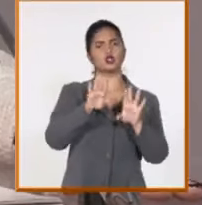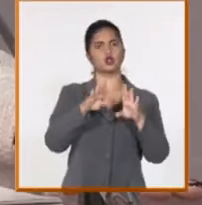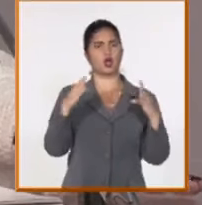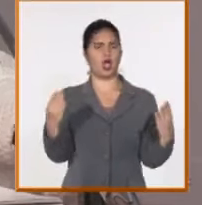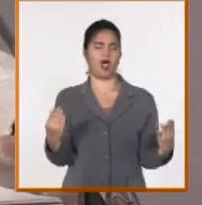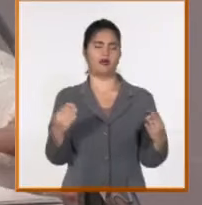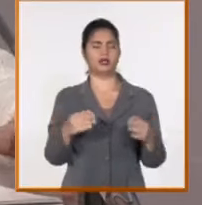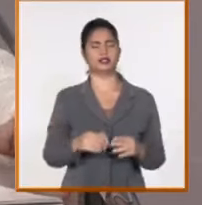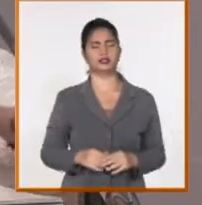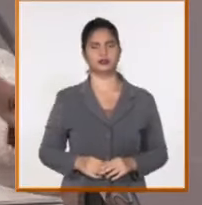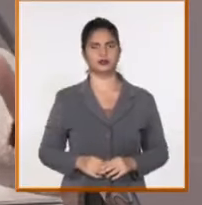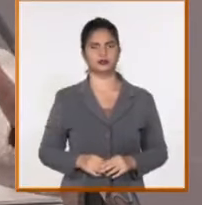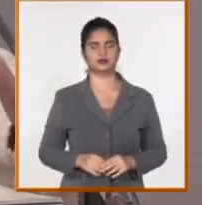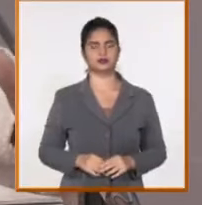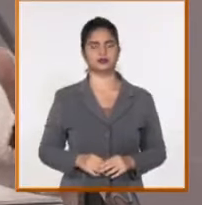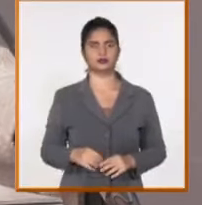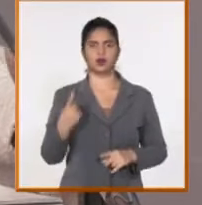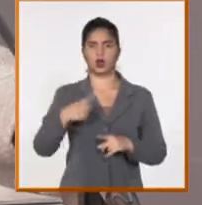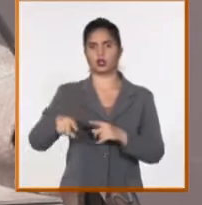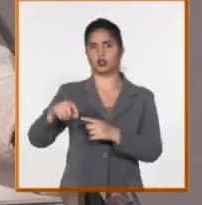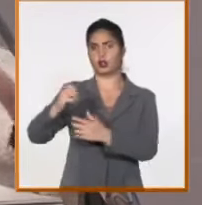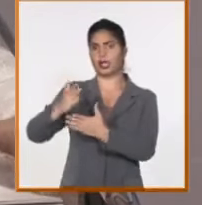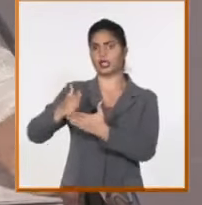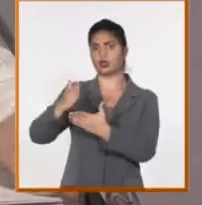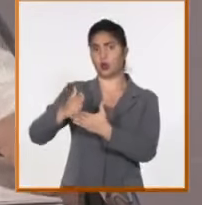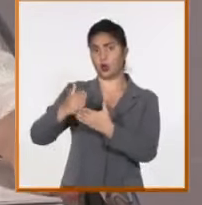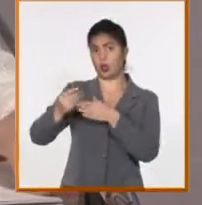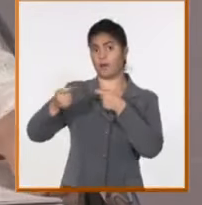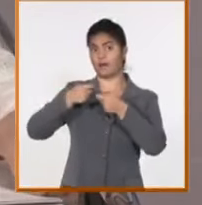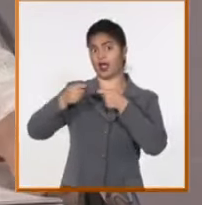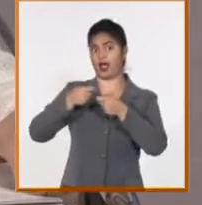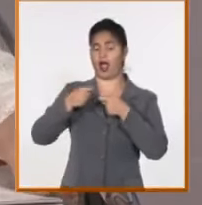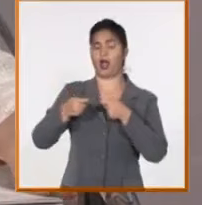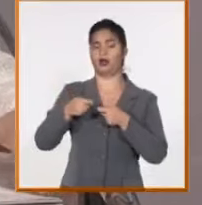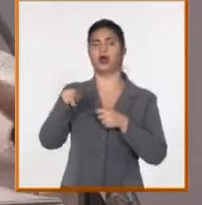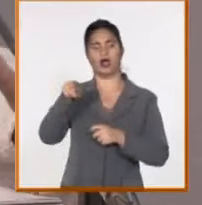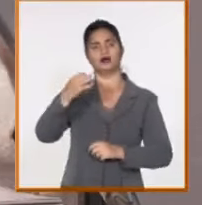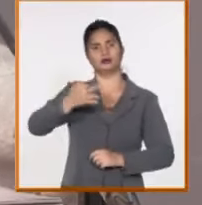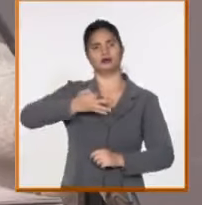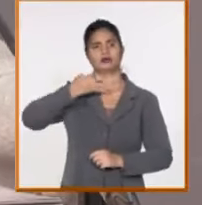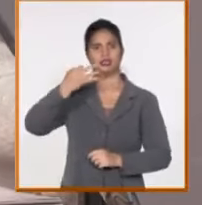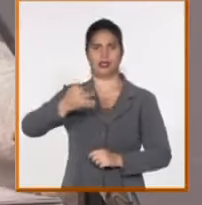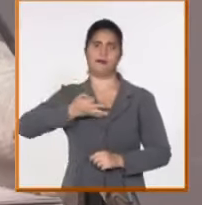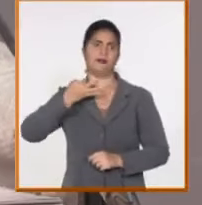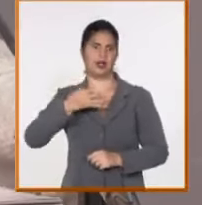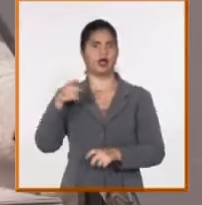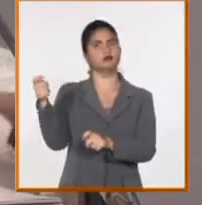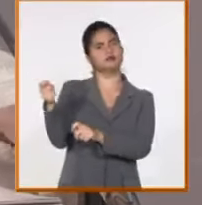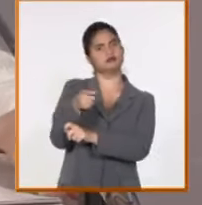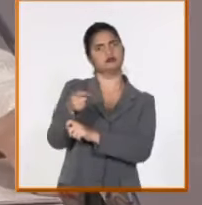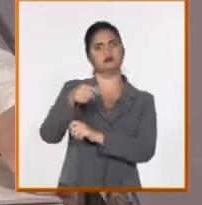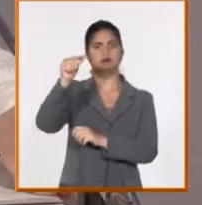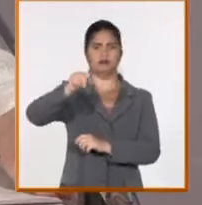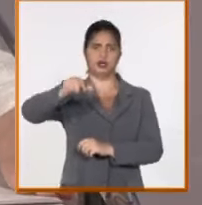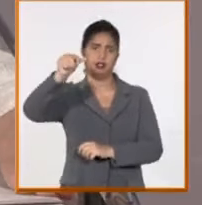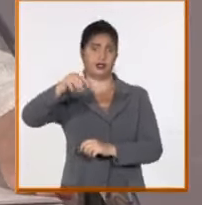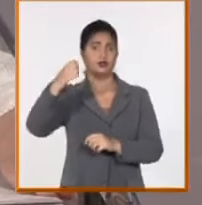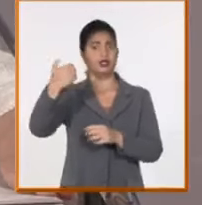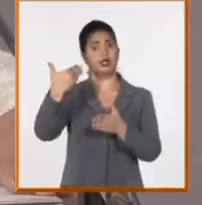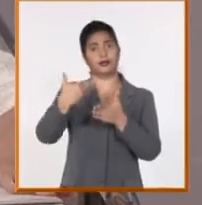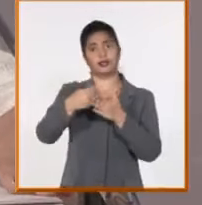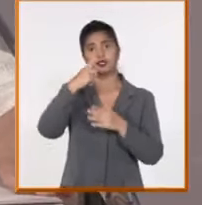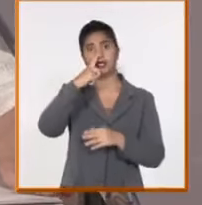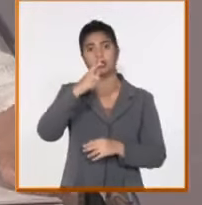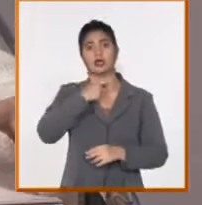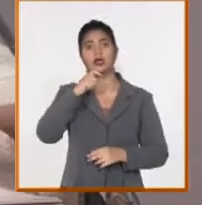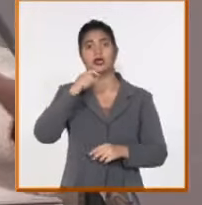factibilidad que hoy está tan dificultada la esa tarea en el país y ya Nexus está dando paso en Estas